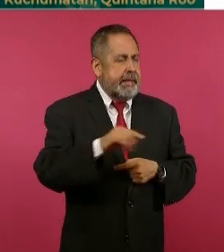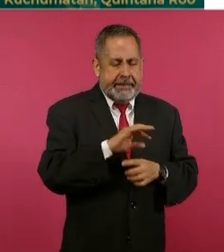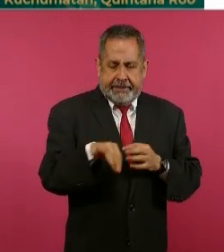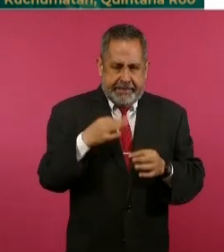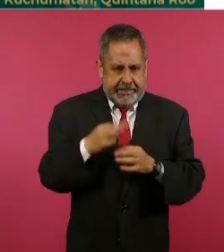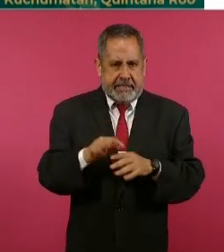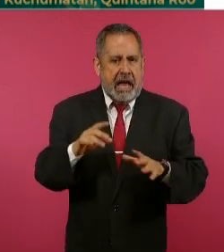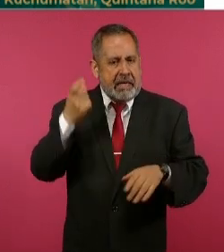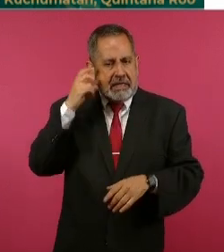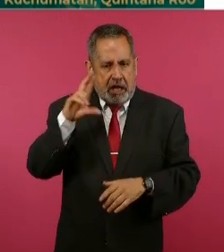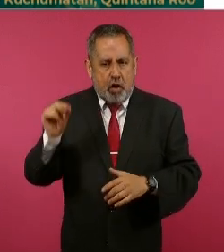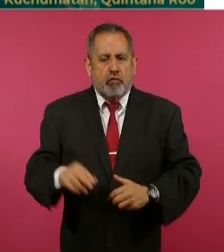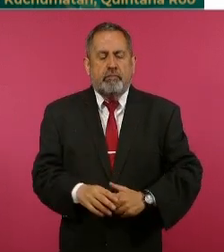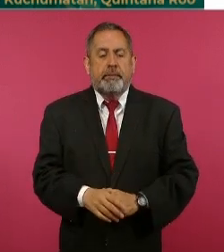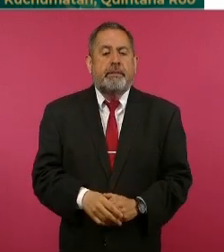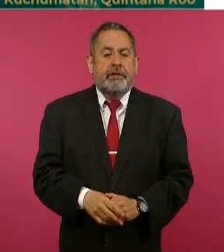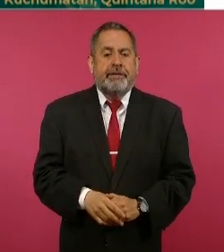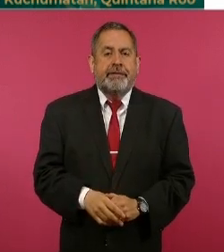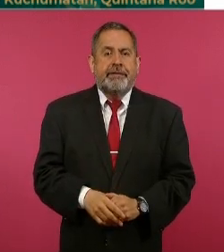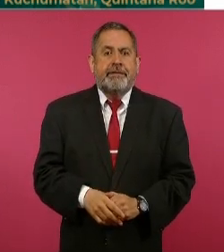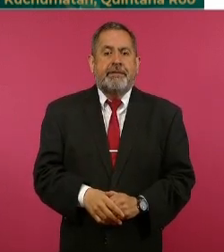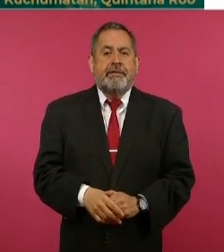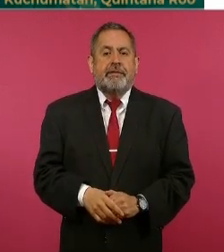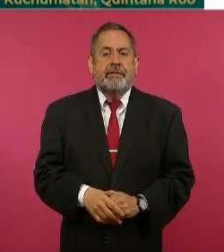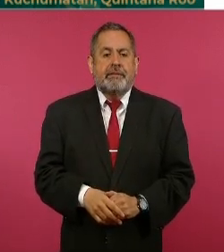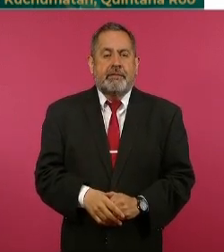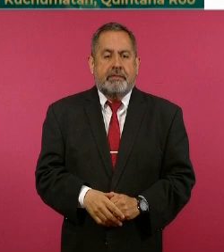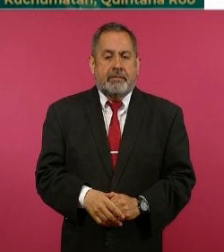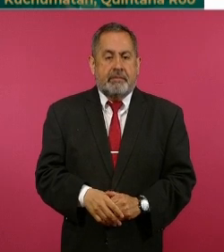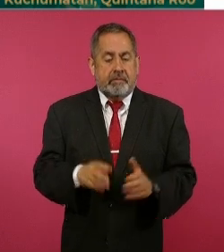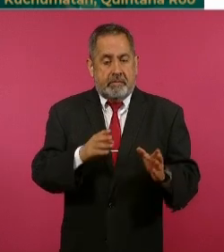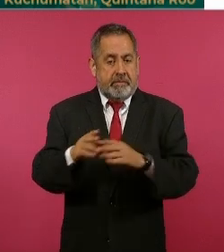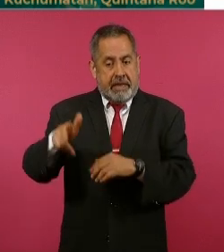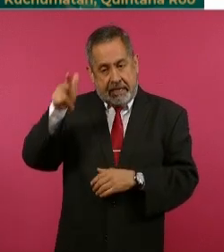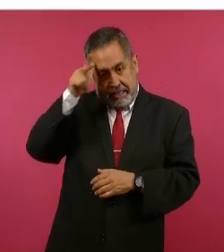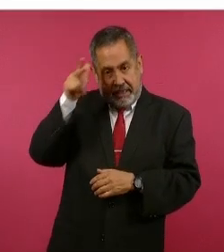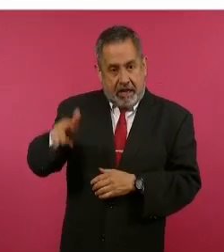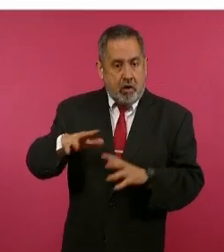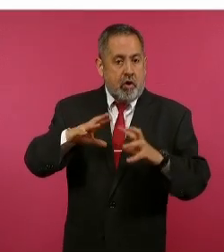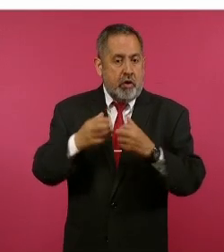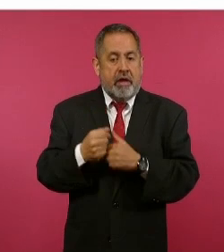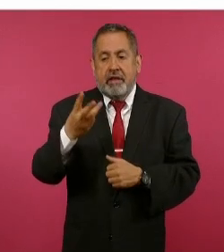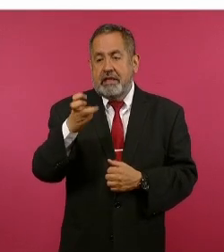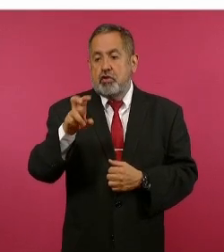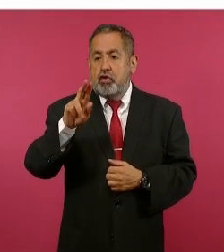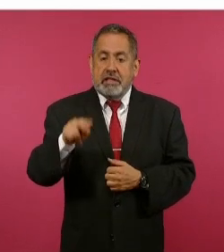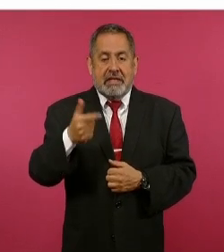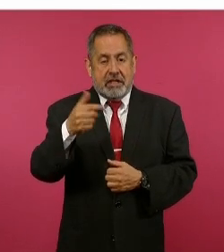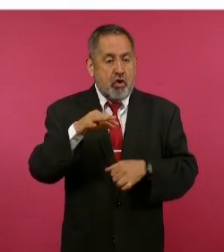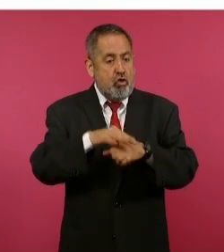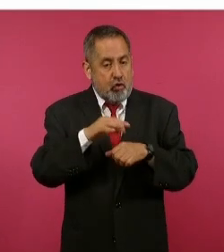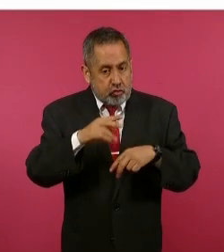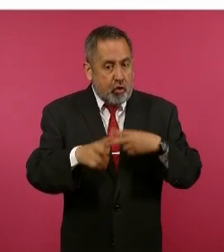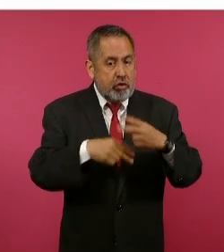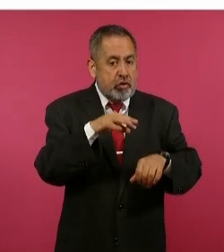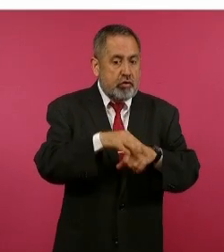estado de Quintana Roo. Sí, la siguiente. Tenemos Hidalgo con 386 médicas y médicos que